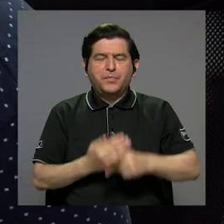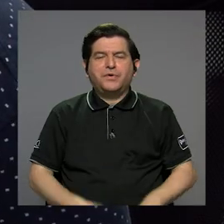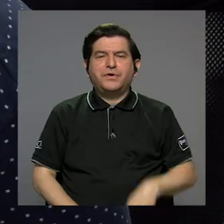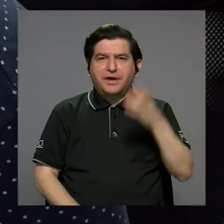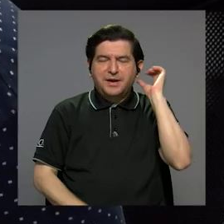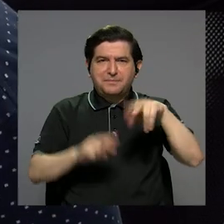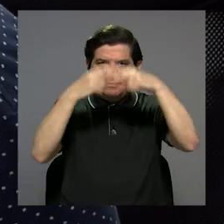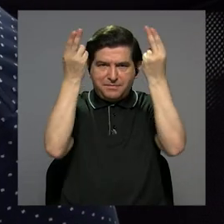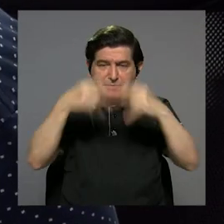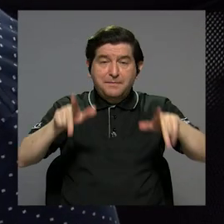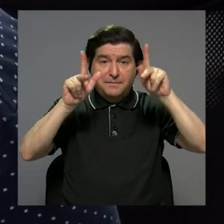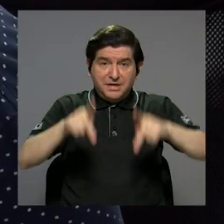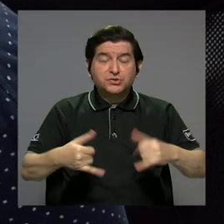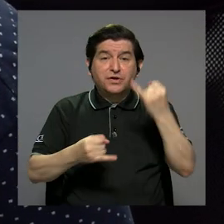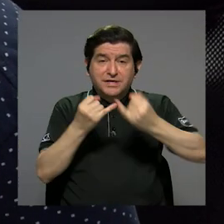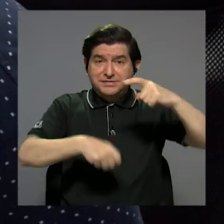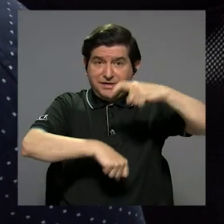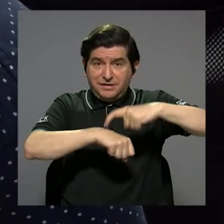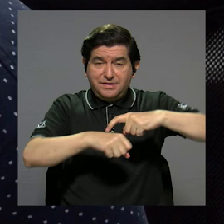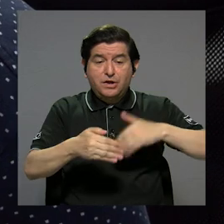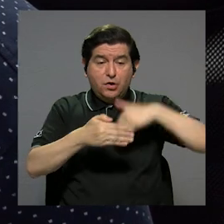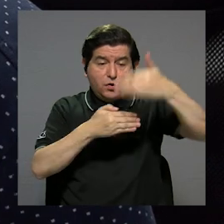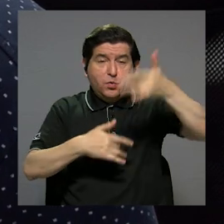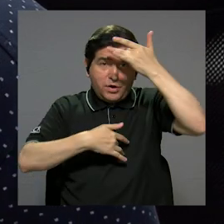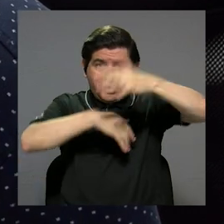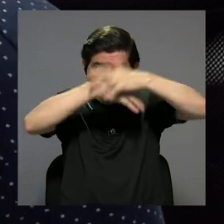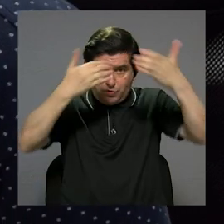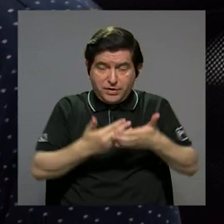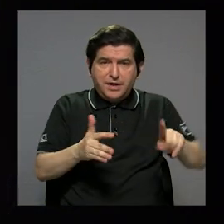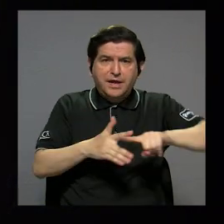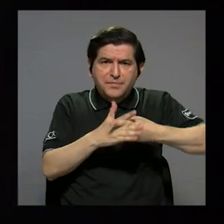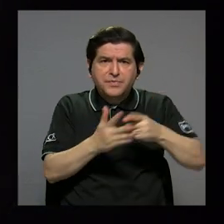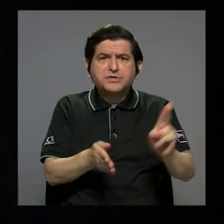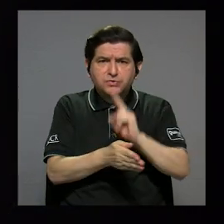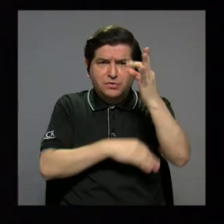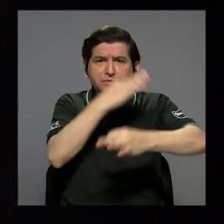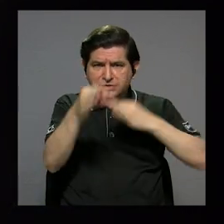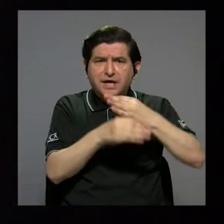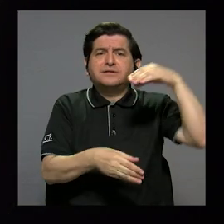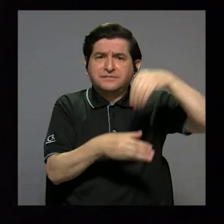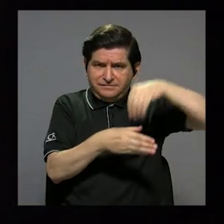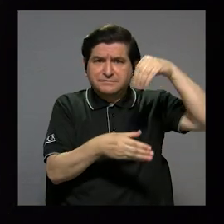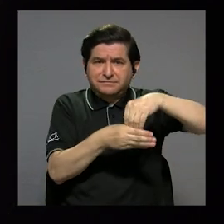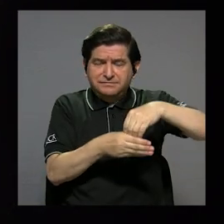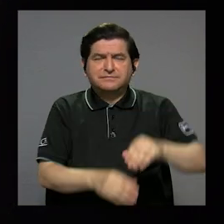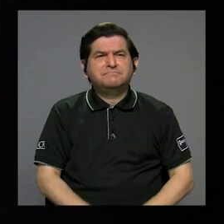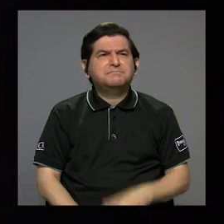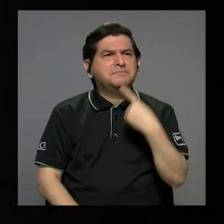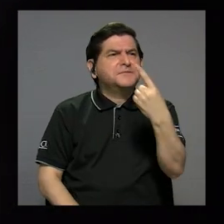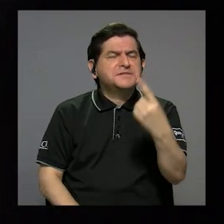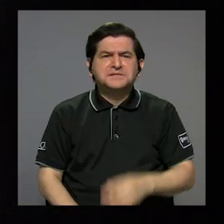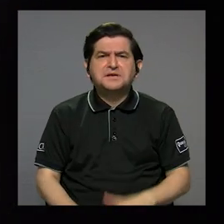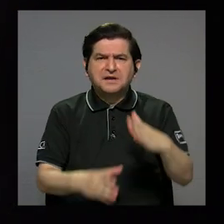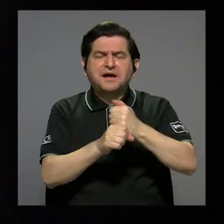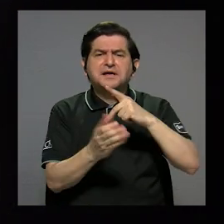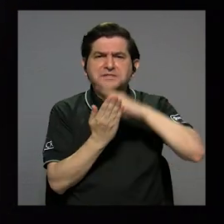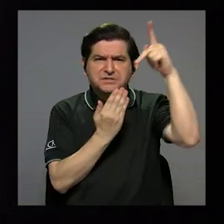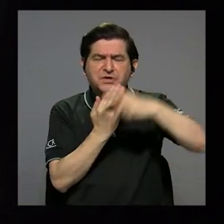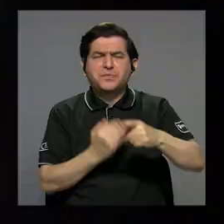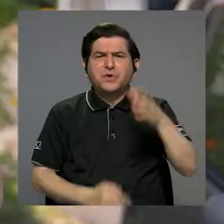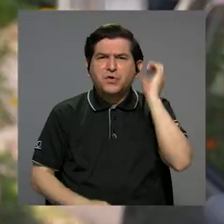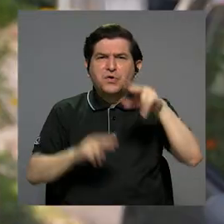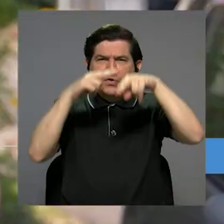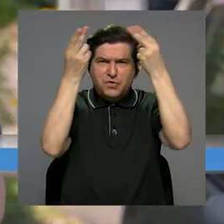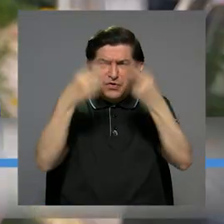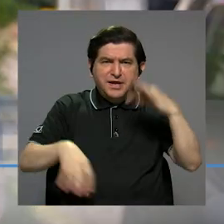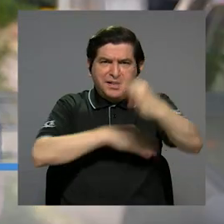que además la gente últimamente, pues especialmente a partir de la pandemia, empezó como a consumir más este tipo de contenido. Y dijimos, bueno, hagamos un podcast